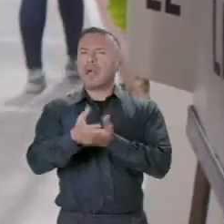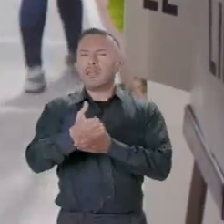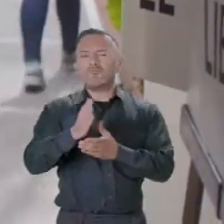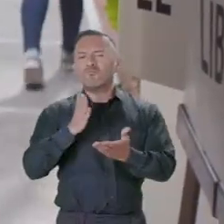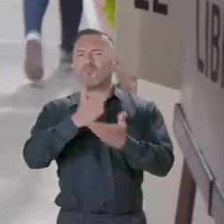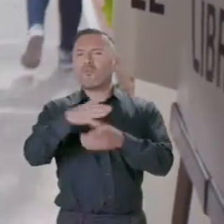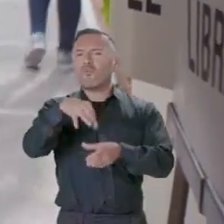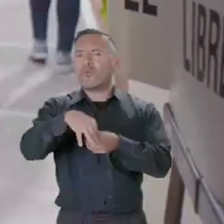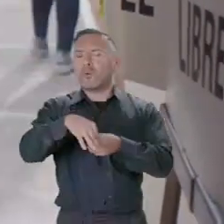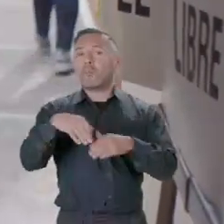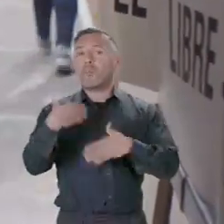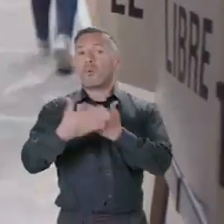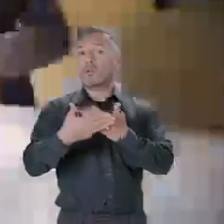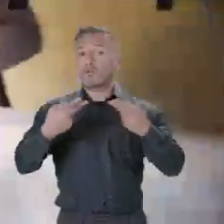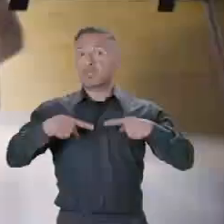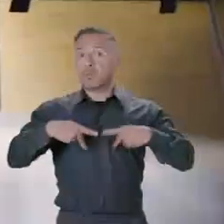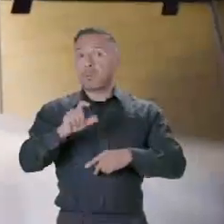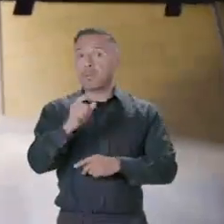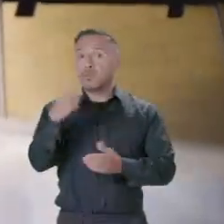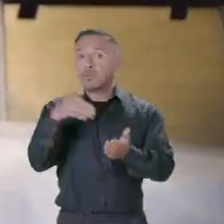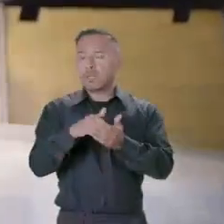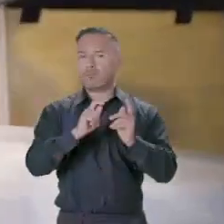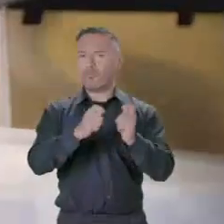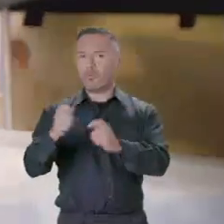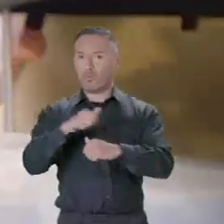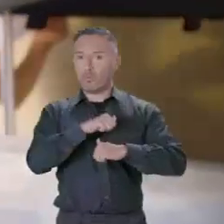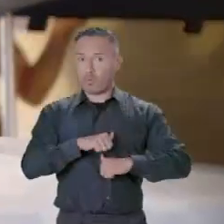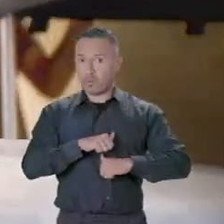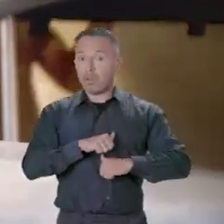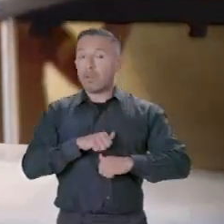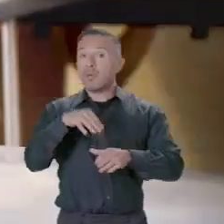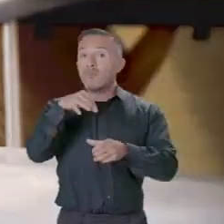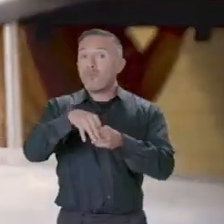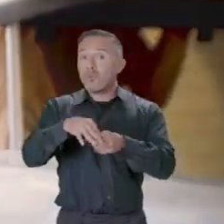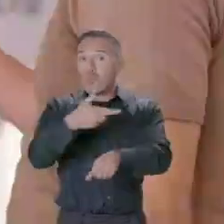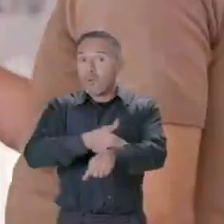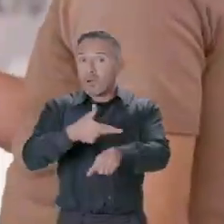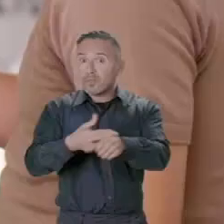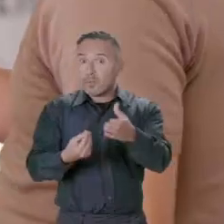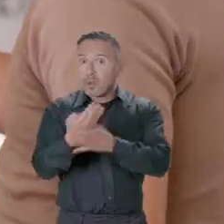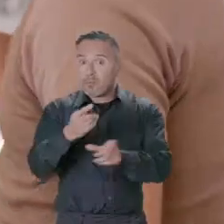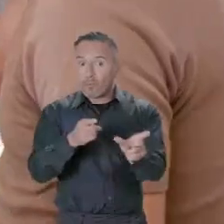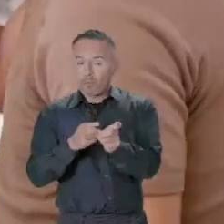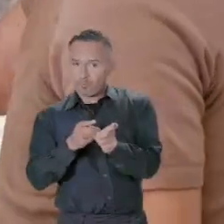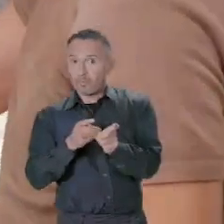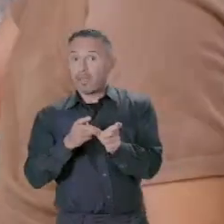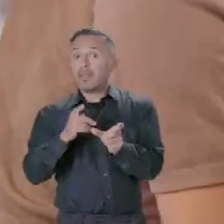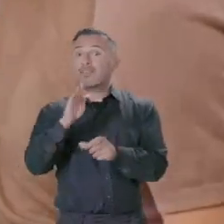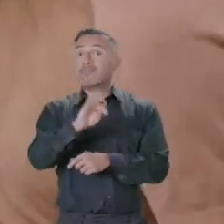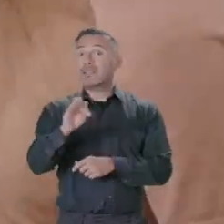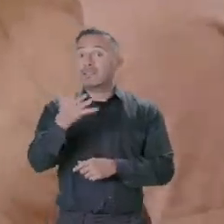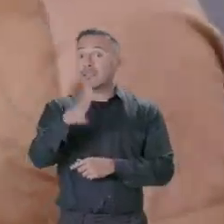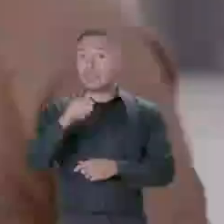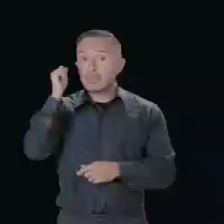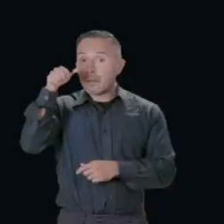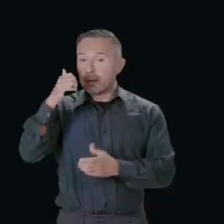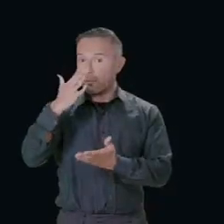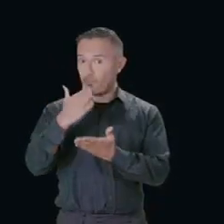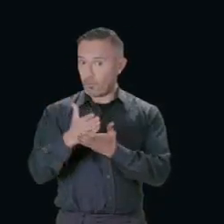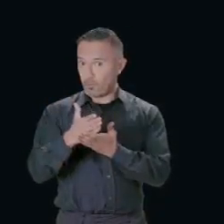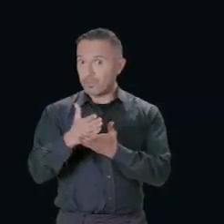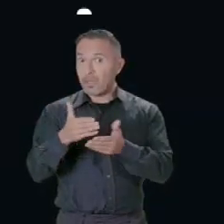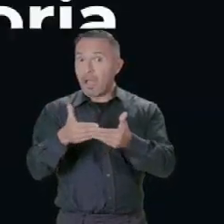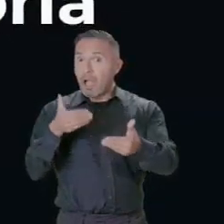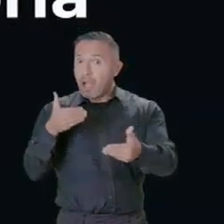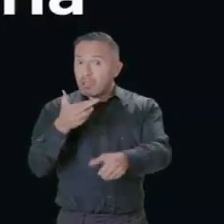más de 21,000 cargos de elección popular. Para eso, debes recoger la INE que tramitaste o actualizaste. El último día es el 10 de abril.